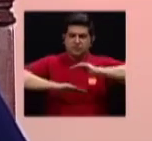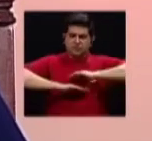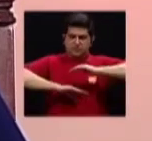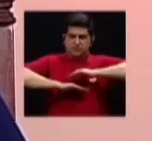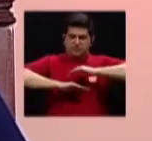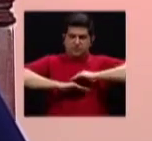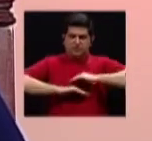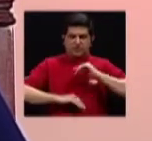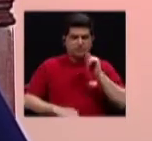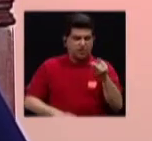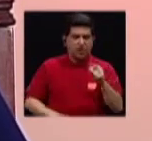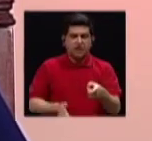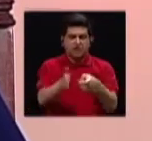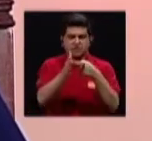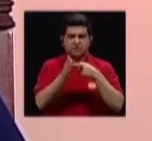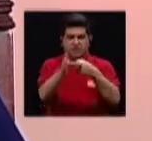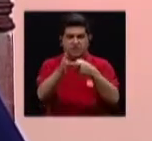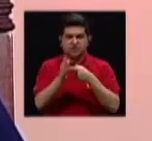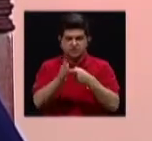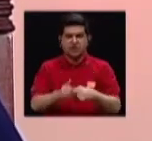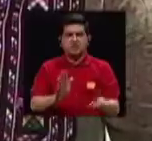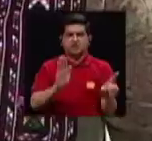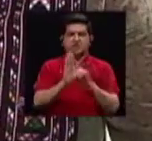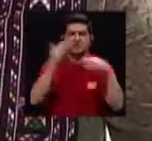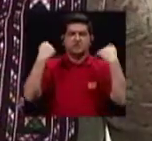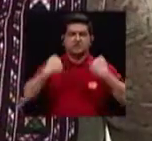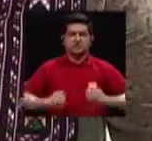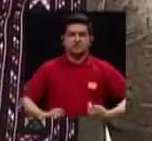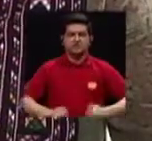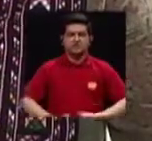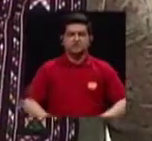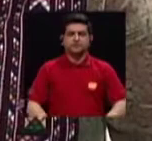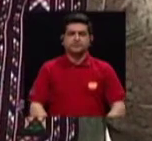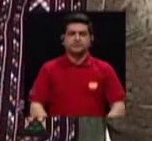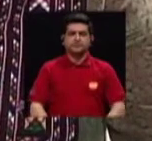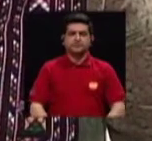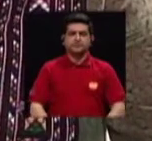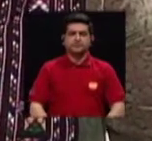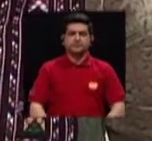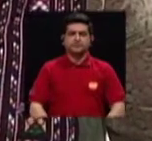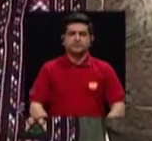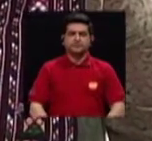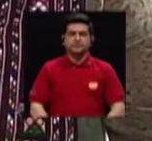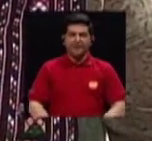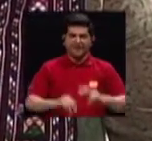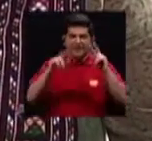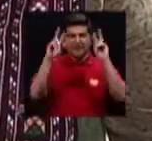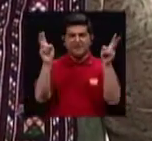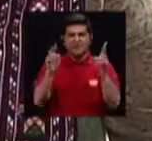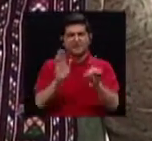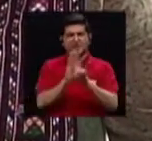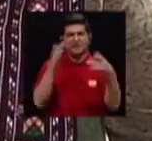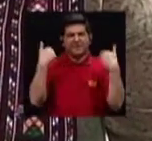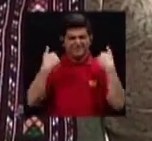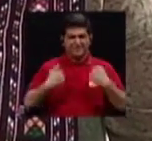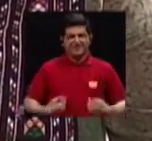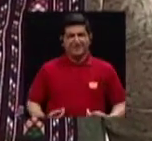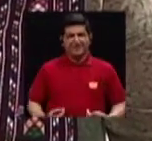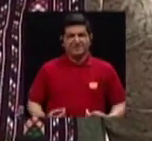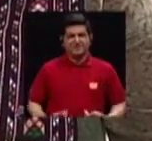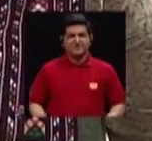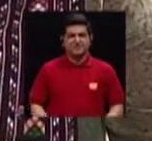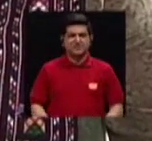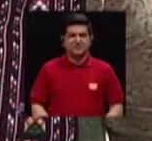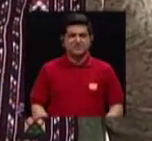esas demandas de derechos humanos. Como es un tema de derechos humanos, hay una